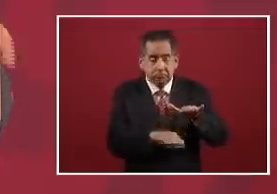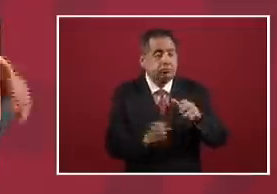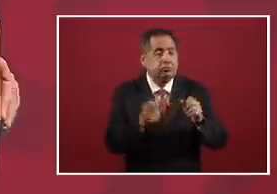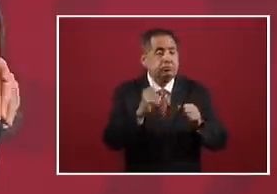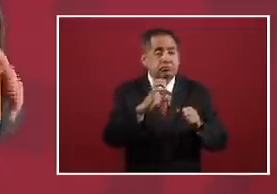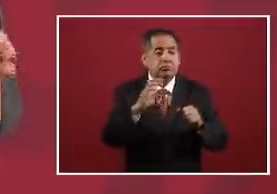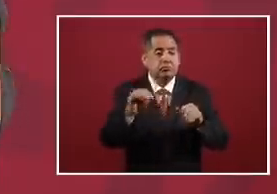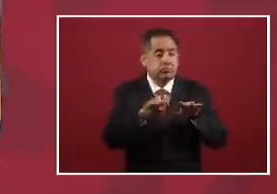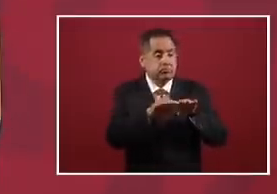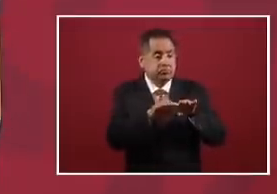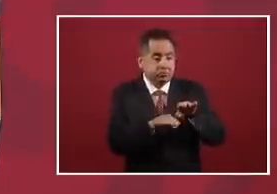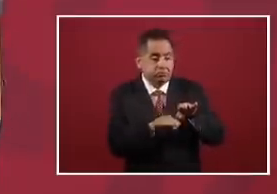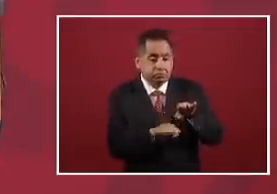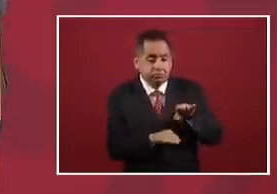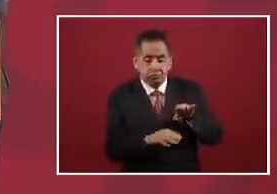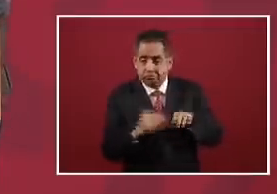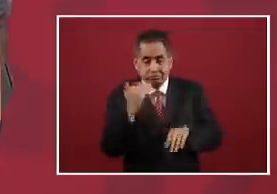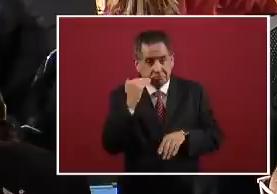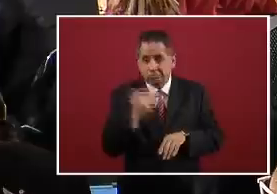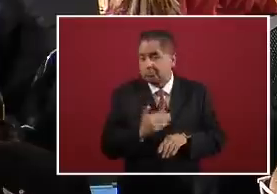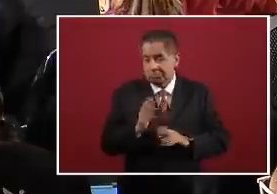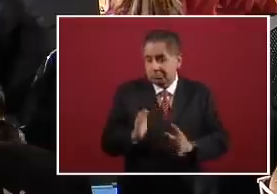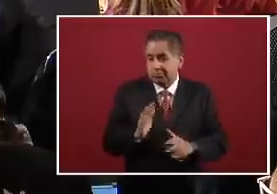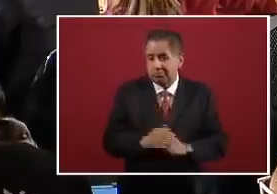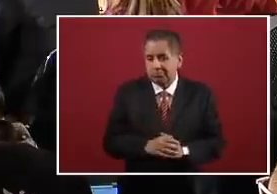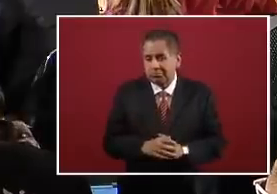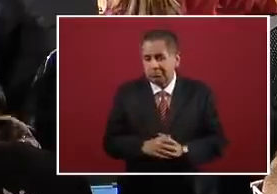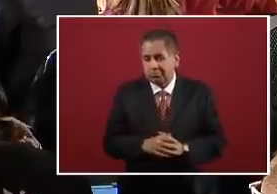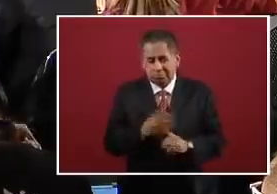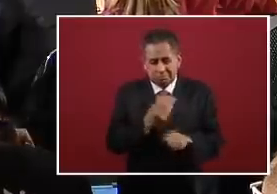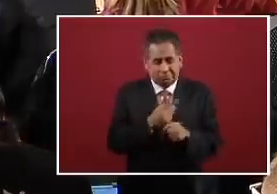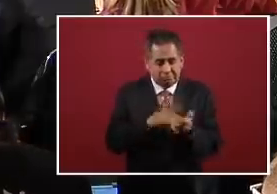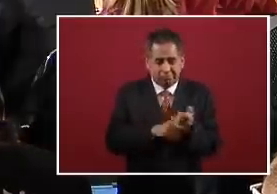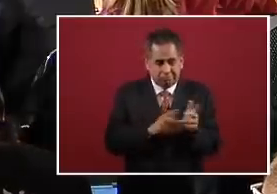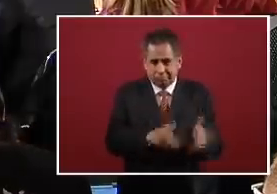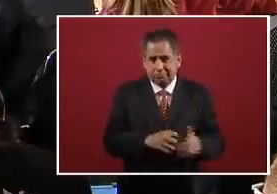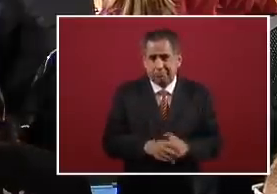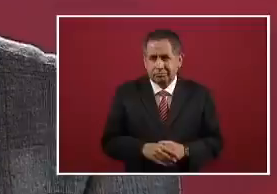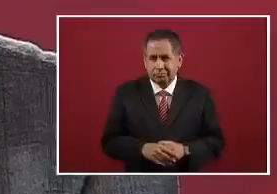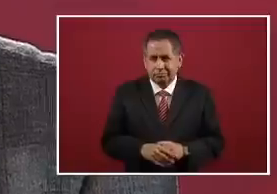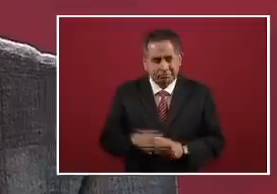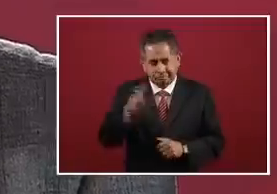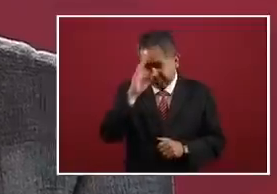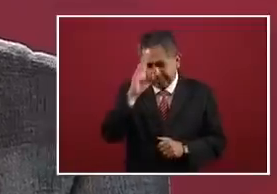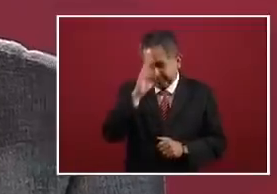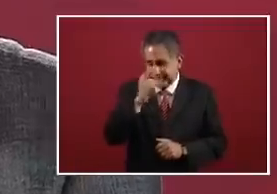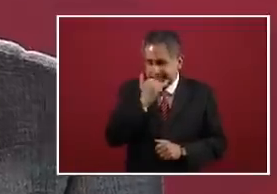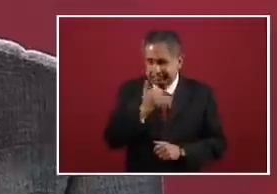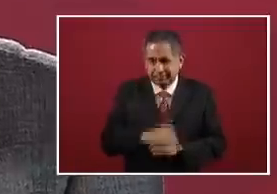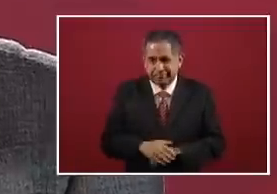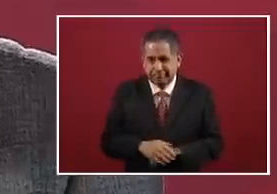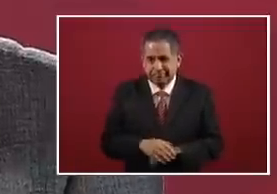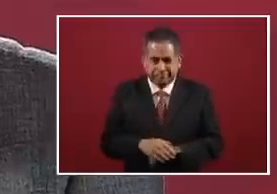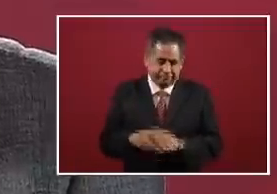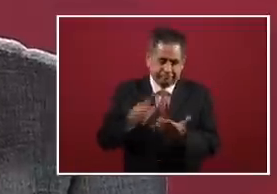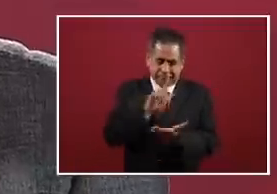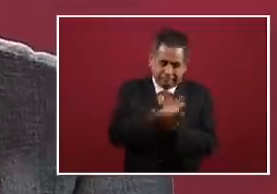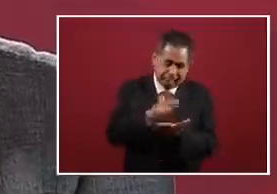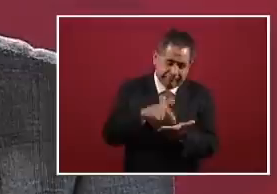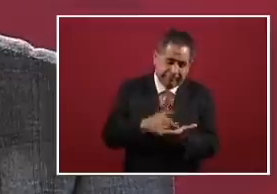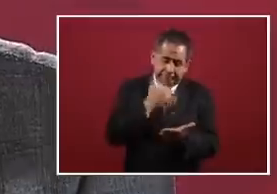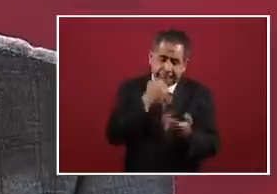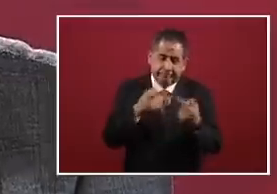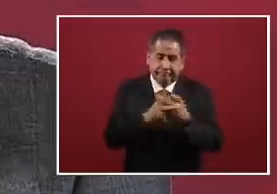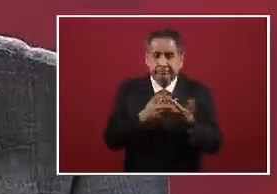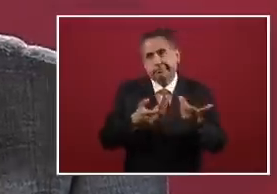hoy. Está instrumentado. Es una barbaridad. Si legalmente tiene algún